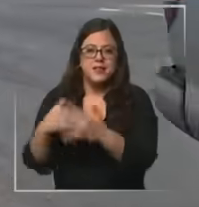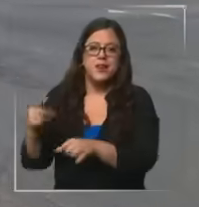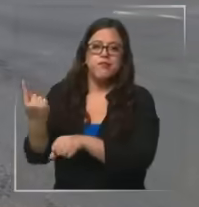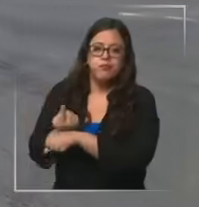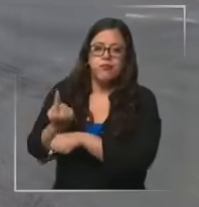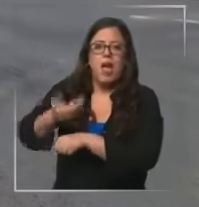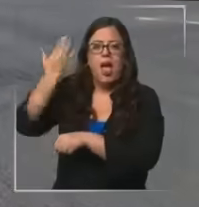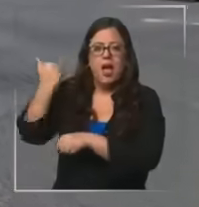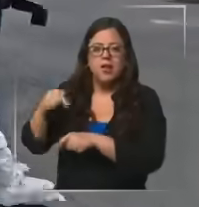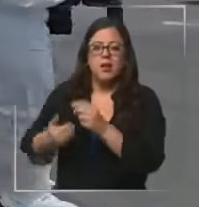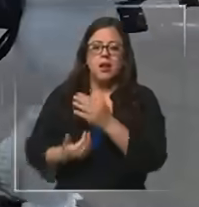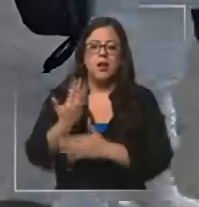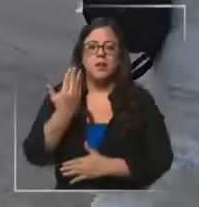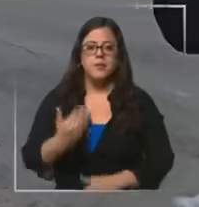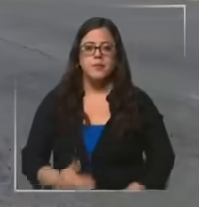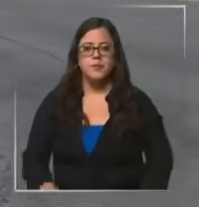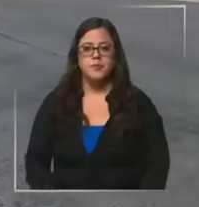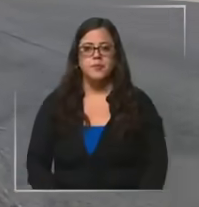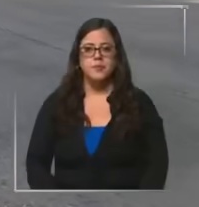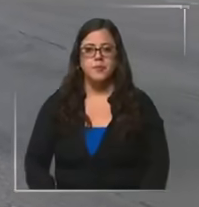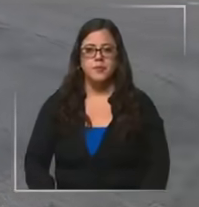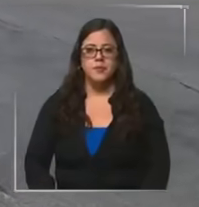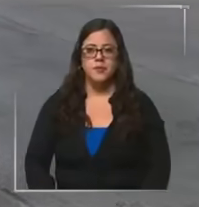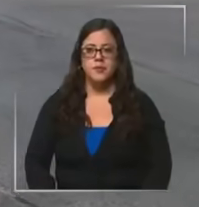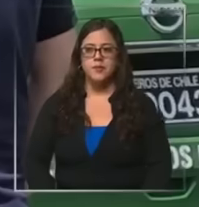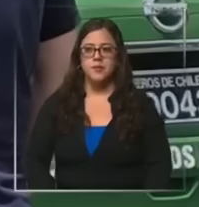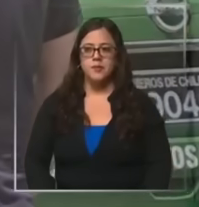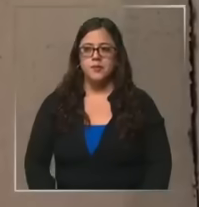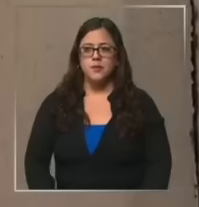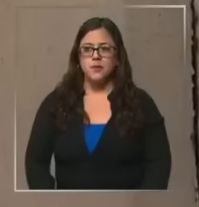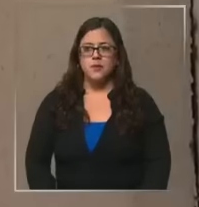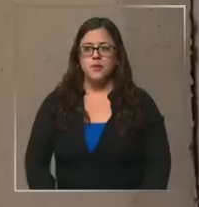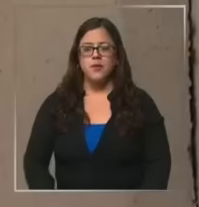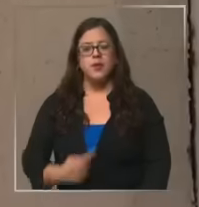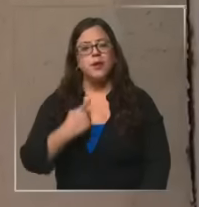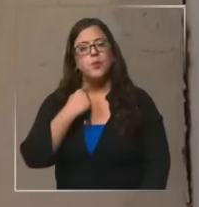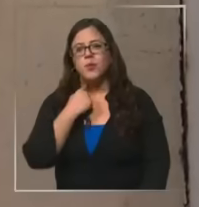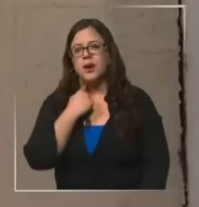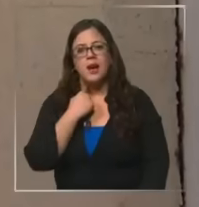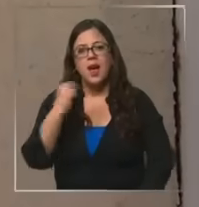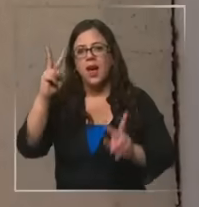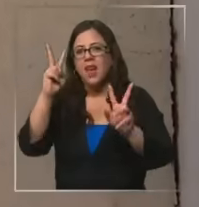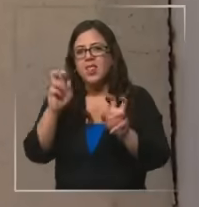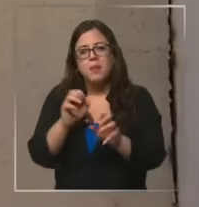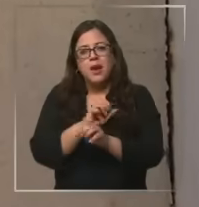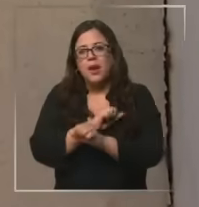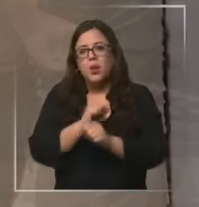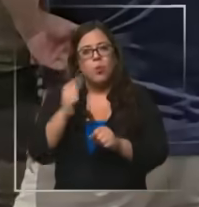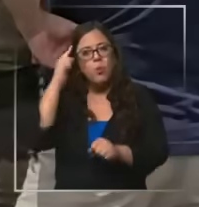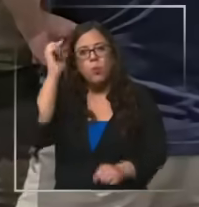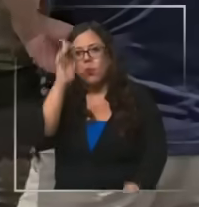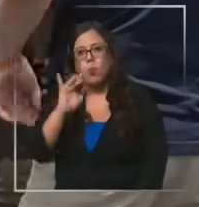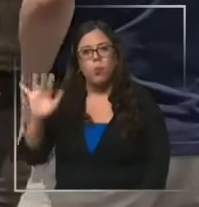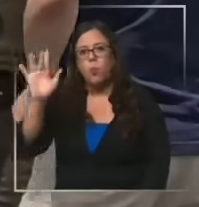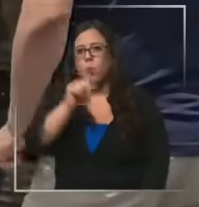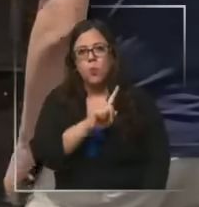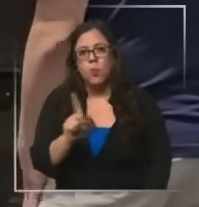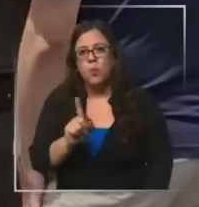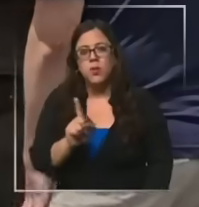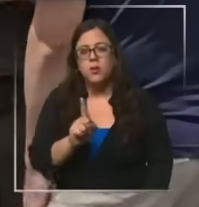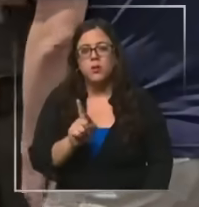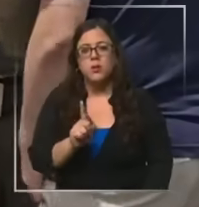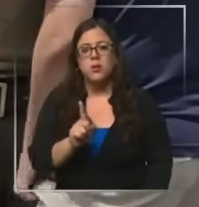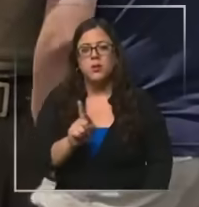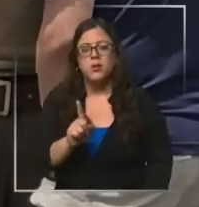conversar durante esta mañana. Fuerte, porque es una cosa que uno no espera, ya, y